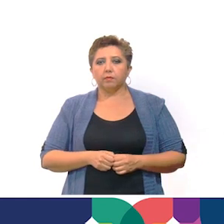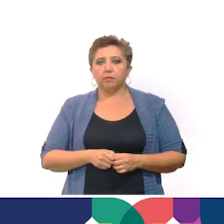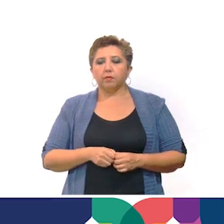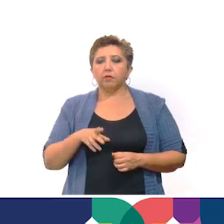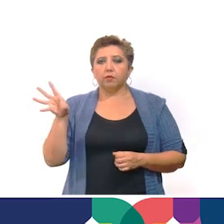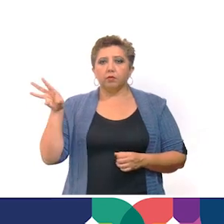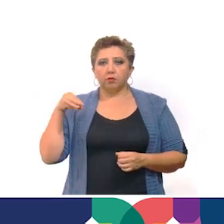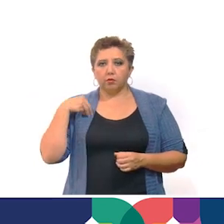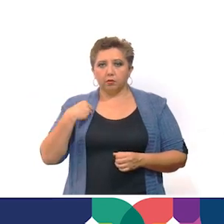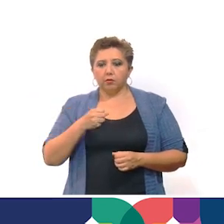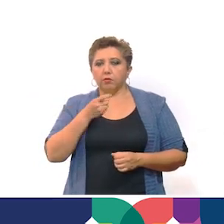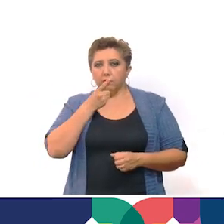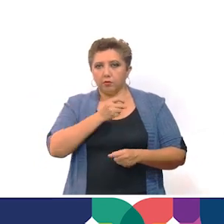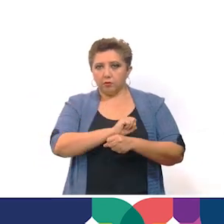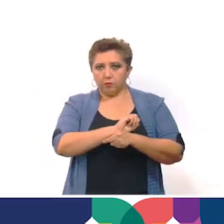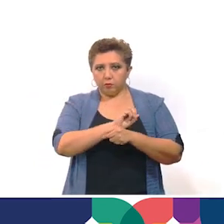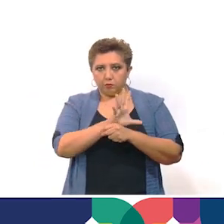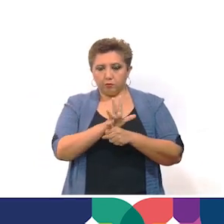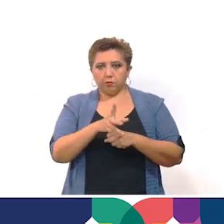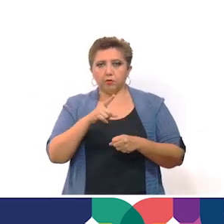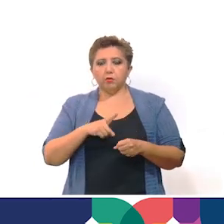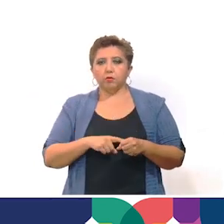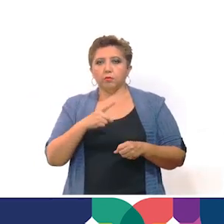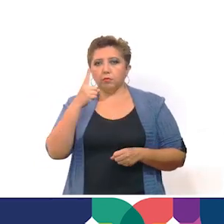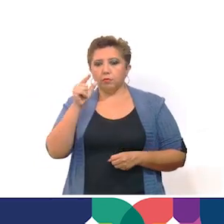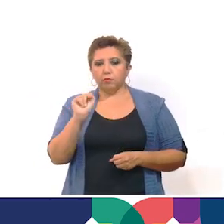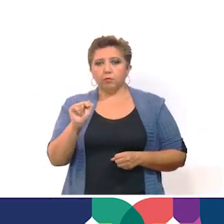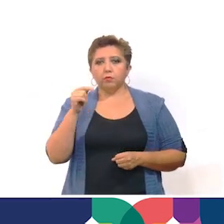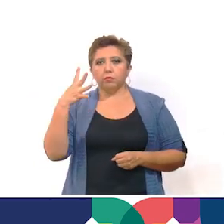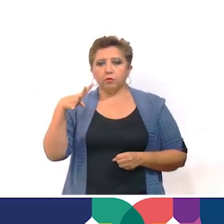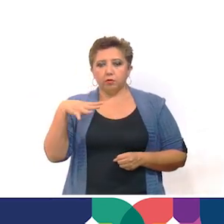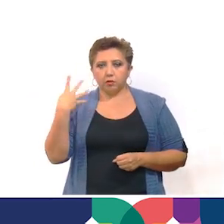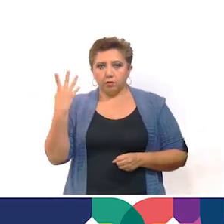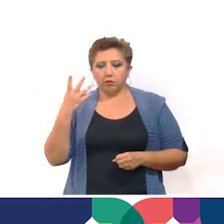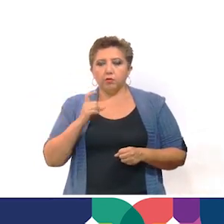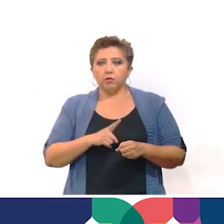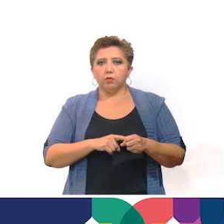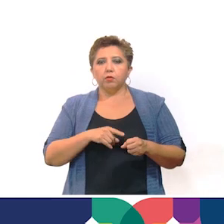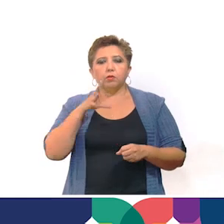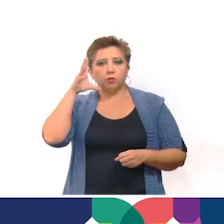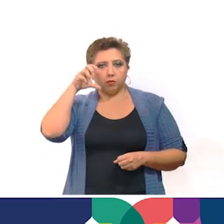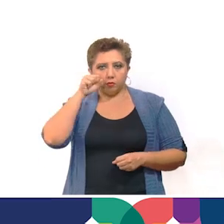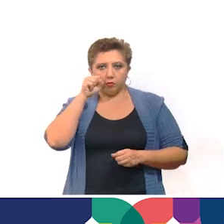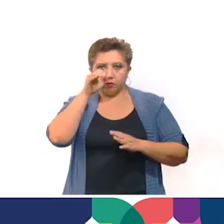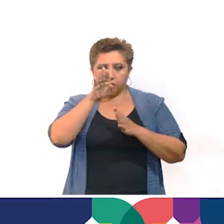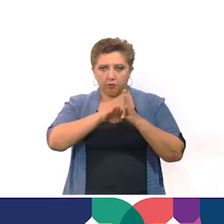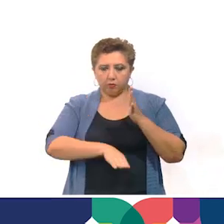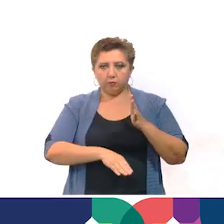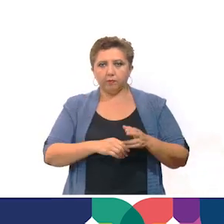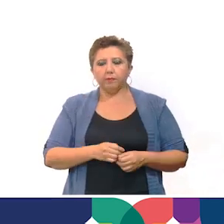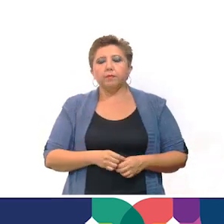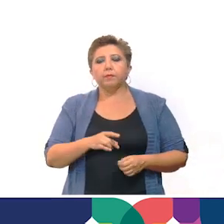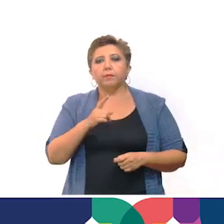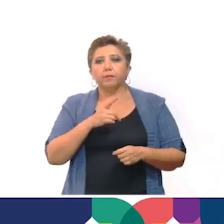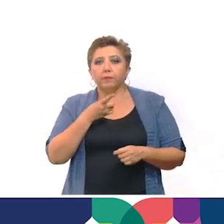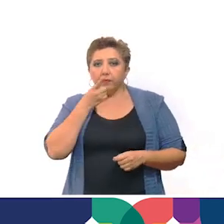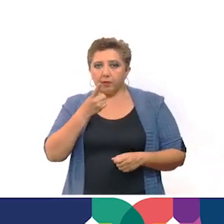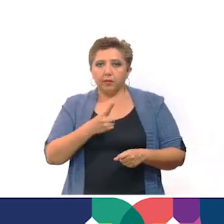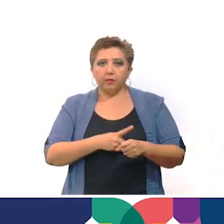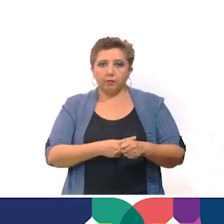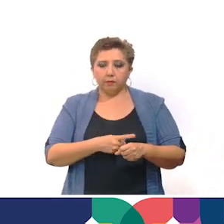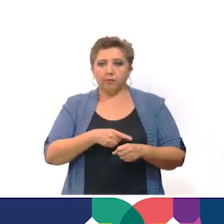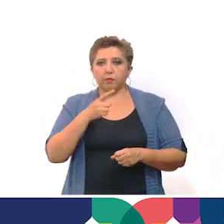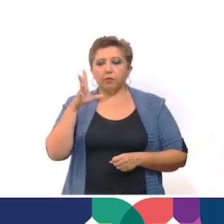de contagiosidad del coronavirus está en 1,14, está en color naranja y en descenso. La positividad de los casos es